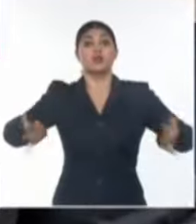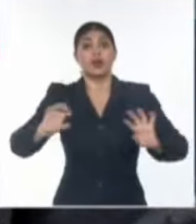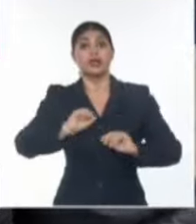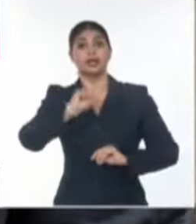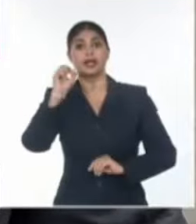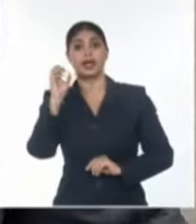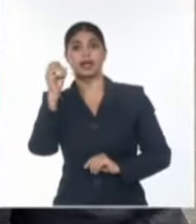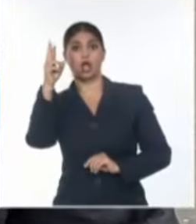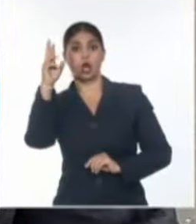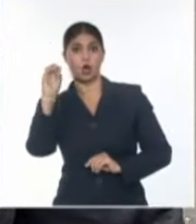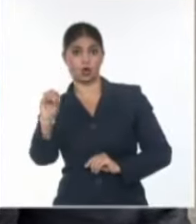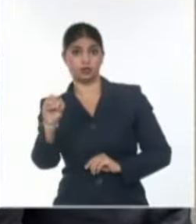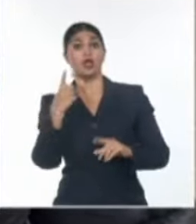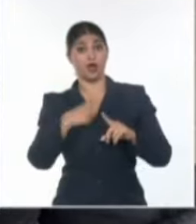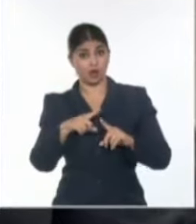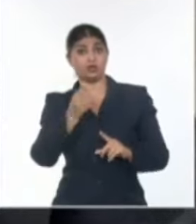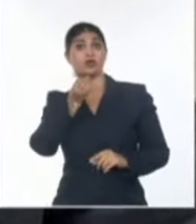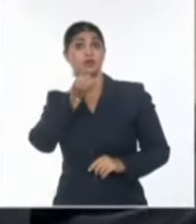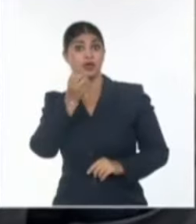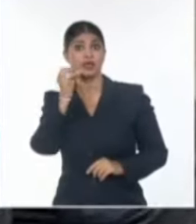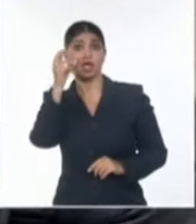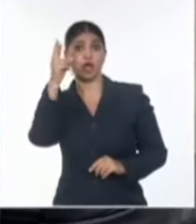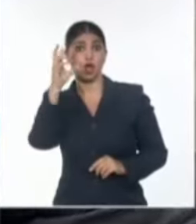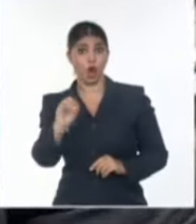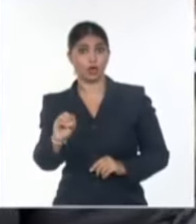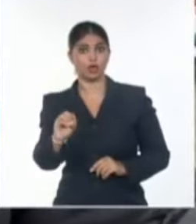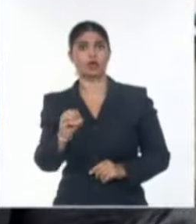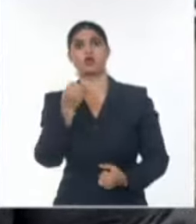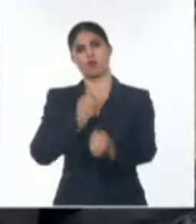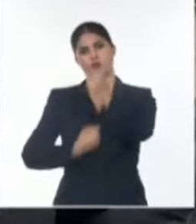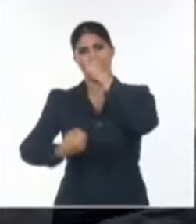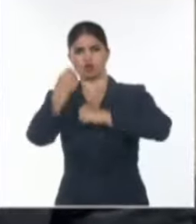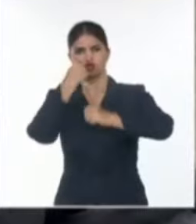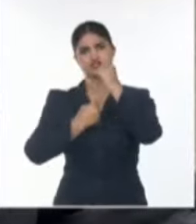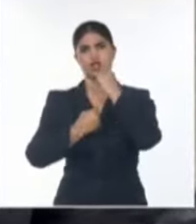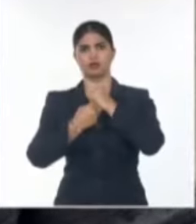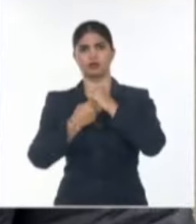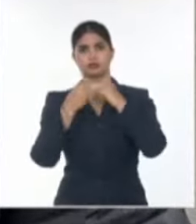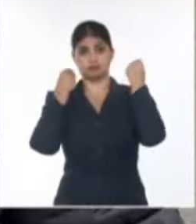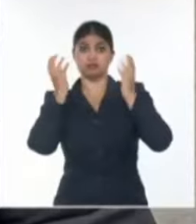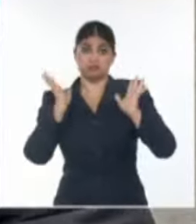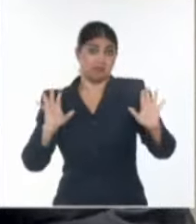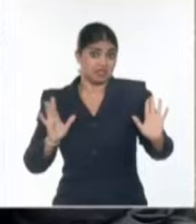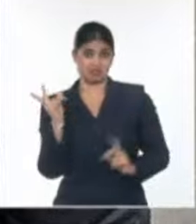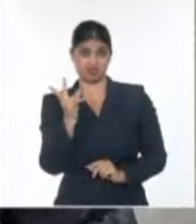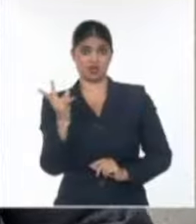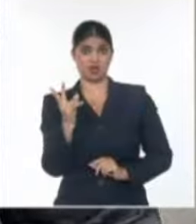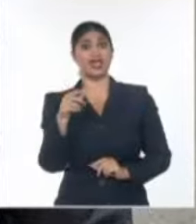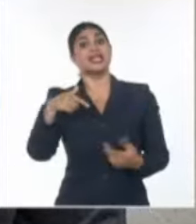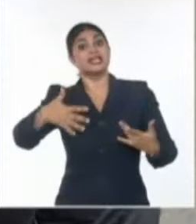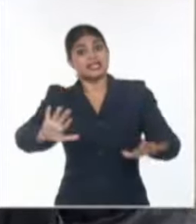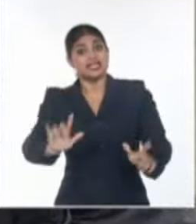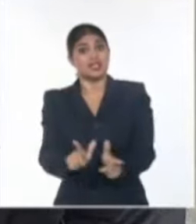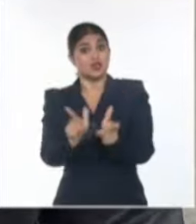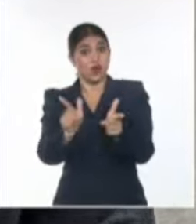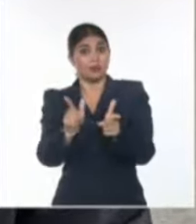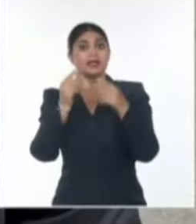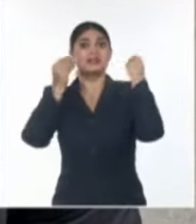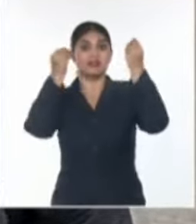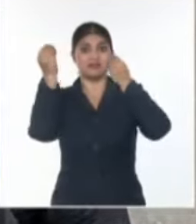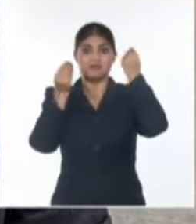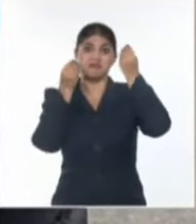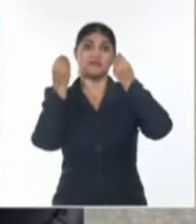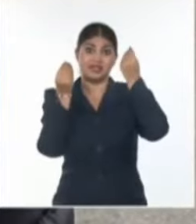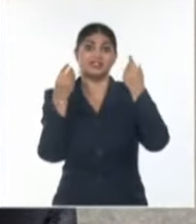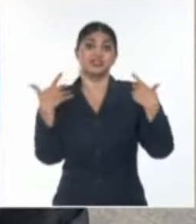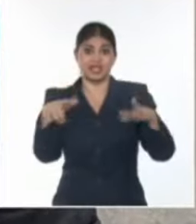también que el boxeo puede perfectamente dar su medalla de oro. Si ese pronóstico por ahí se cumple, creo que sí, que podemos estar en ese entorno. Difícil, pero no